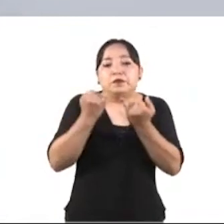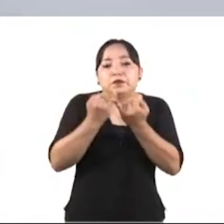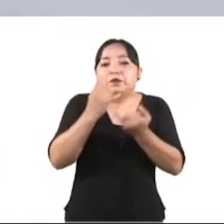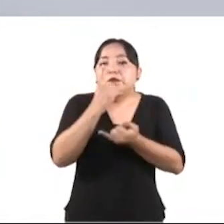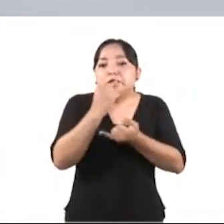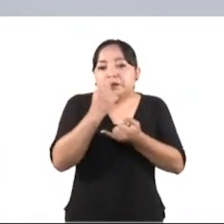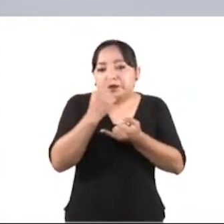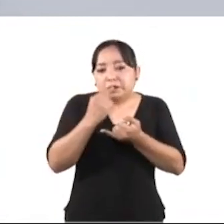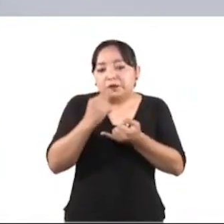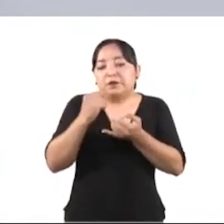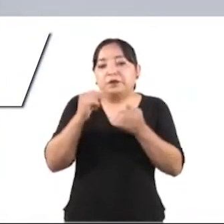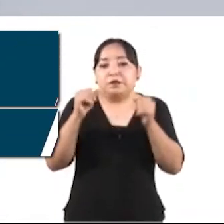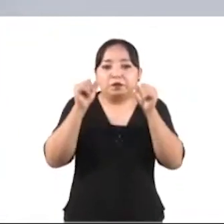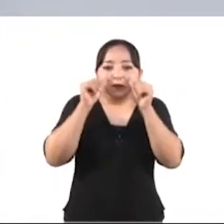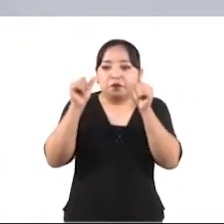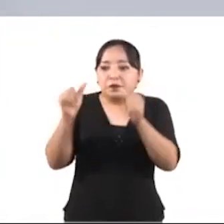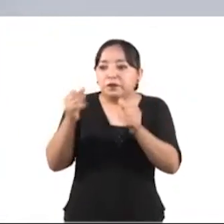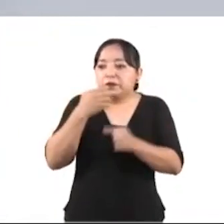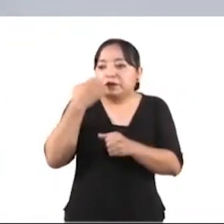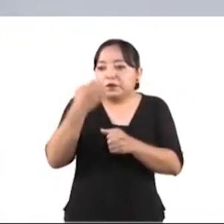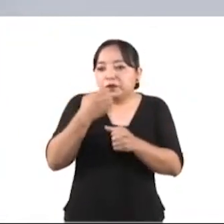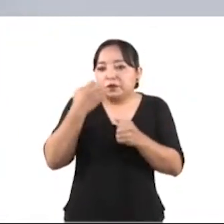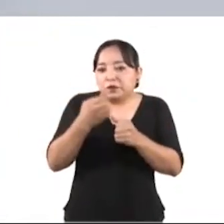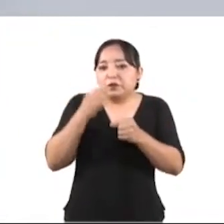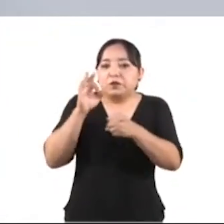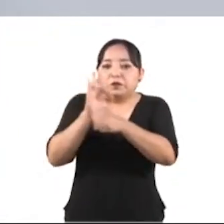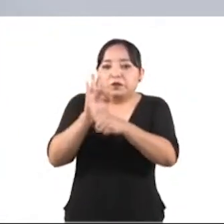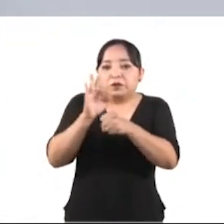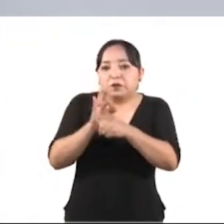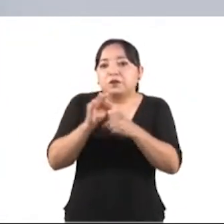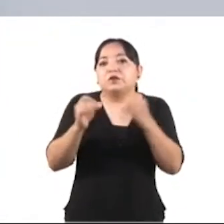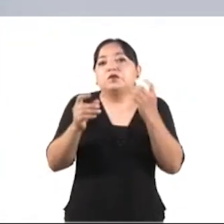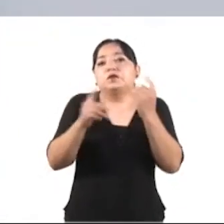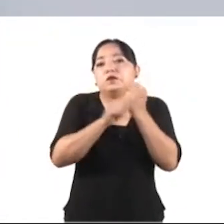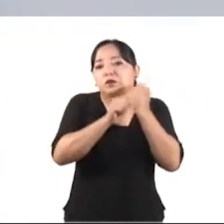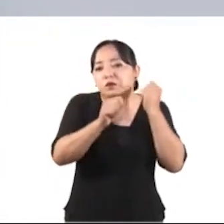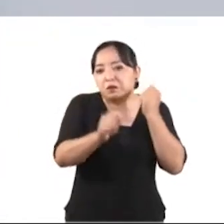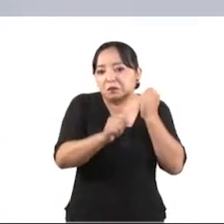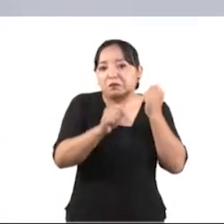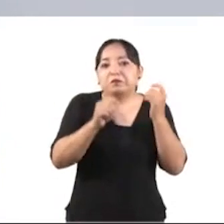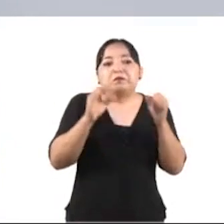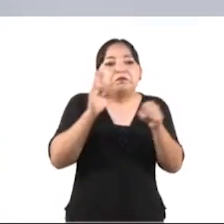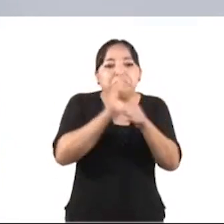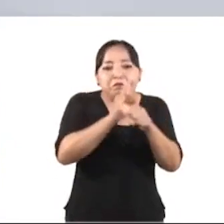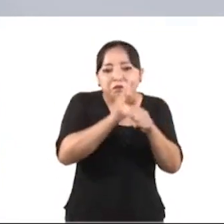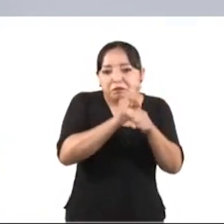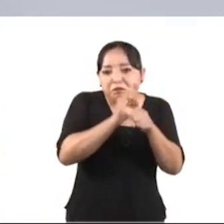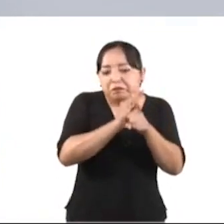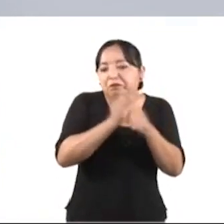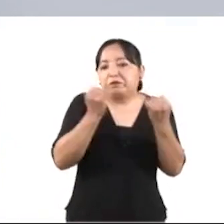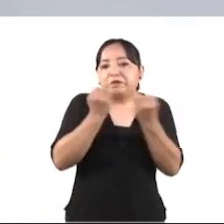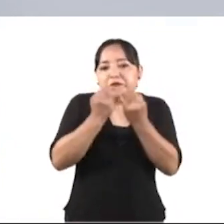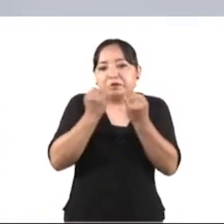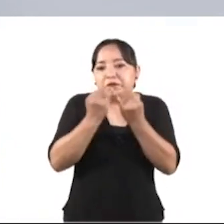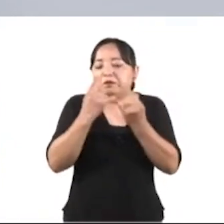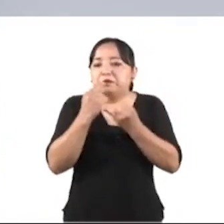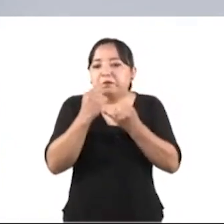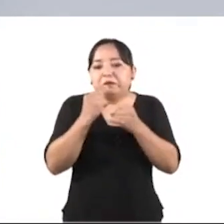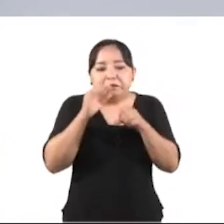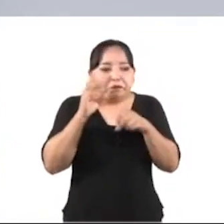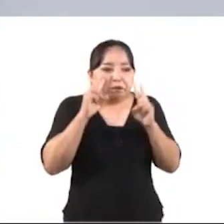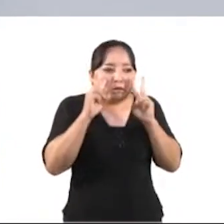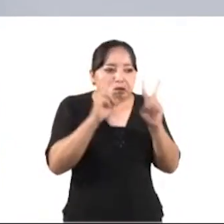aplicación de los programas escuela segura pasajero seguro y policía de transporte para reforzar la seguridad